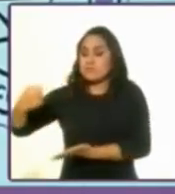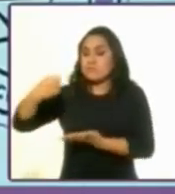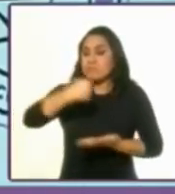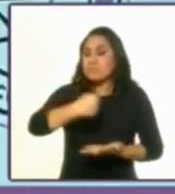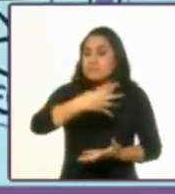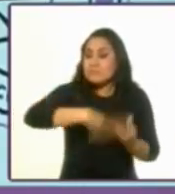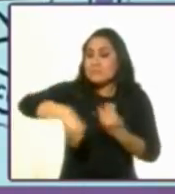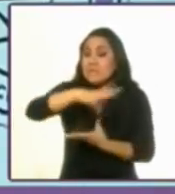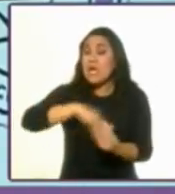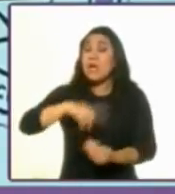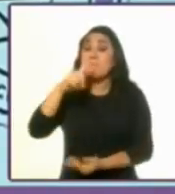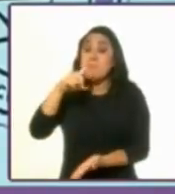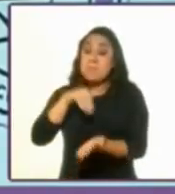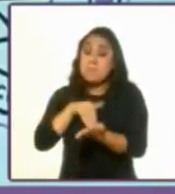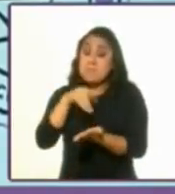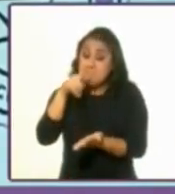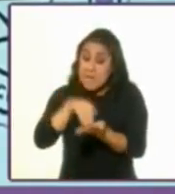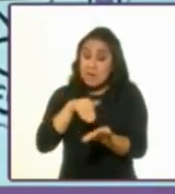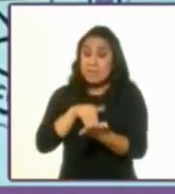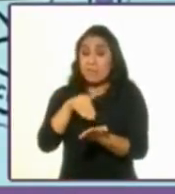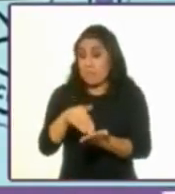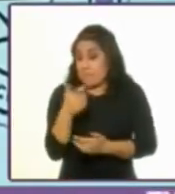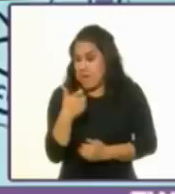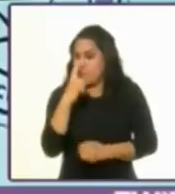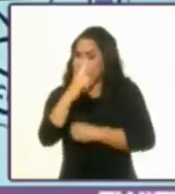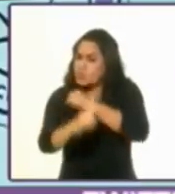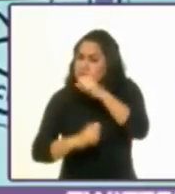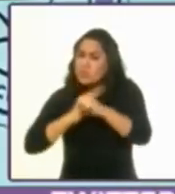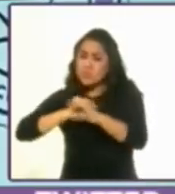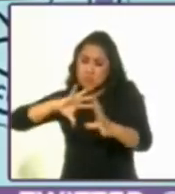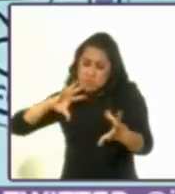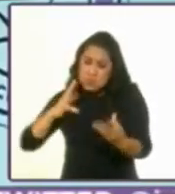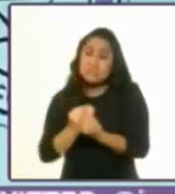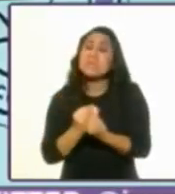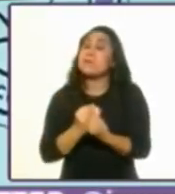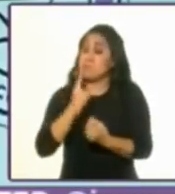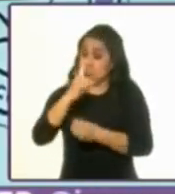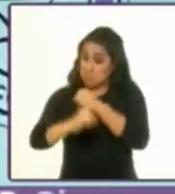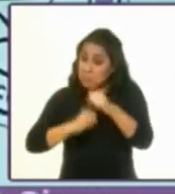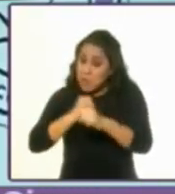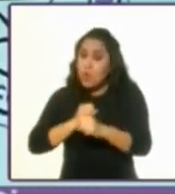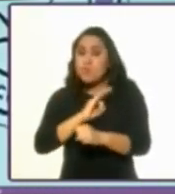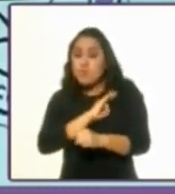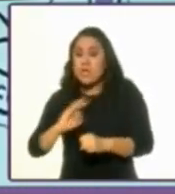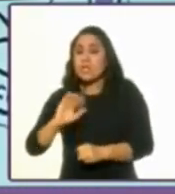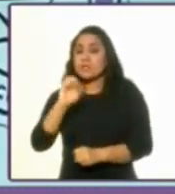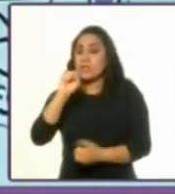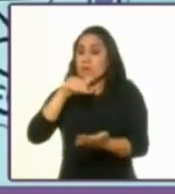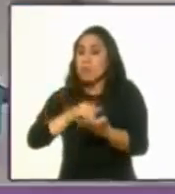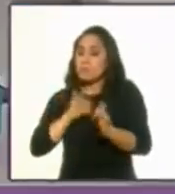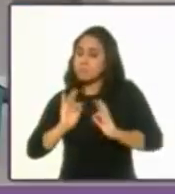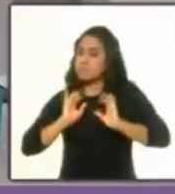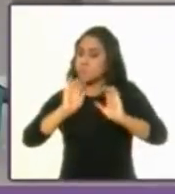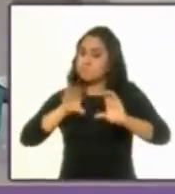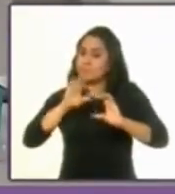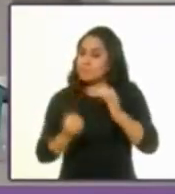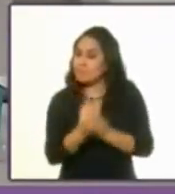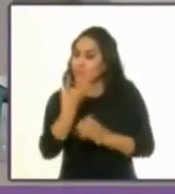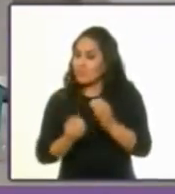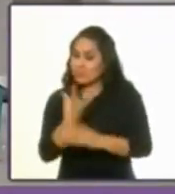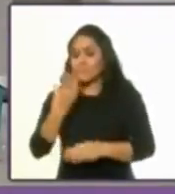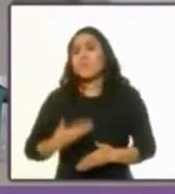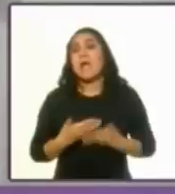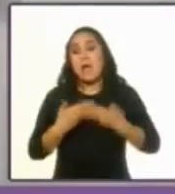millones de pesos al año vamos a crear al año también 62 mil empleos tiene el uso de la palabra